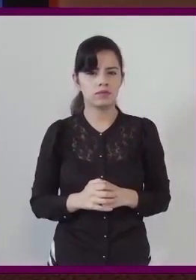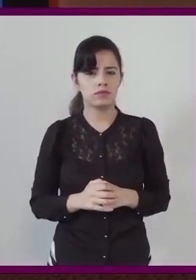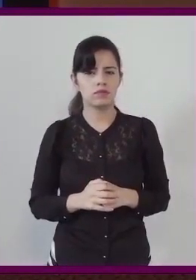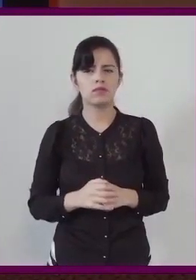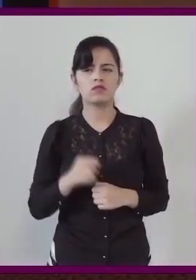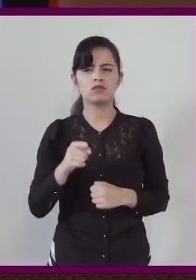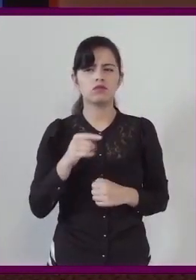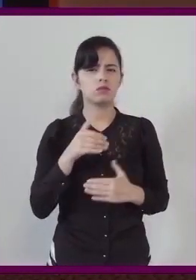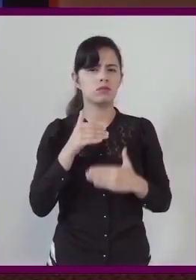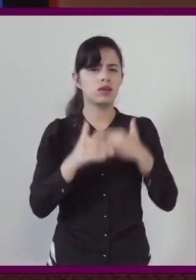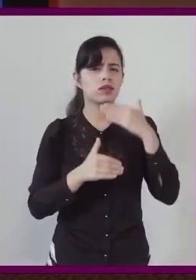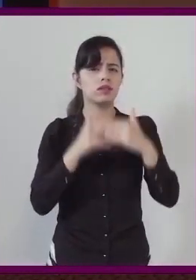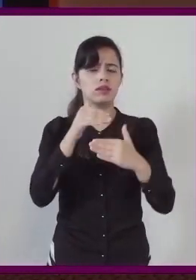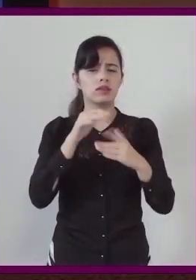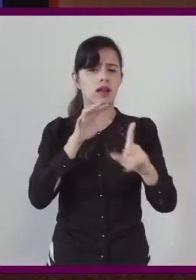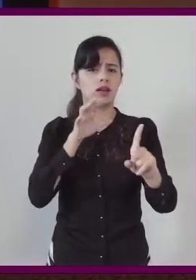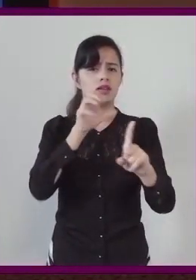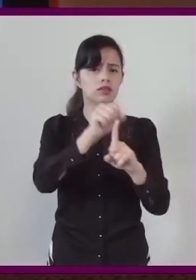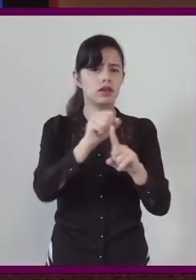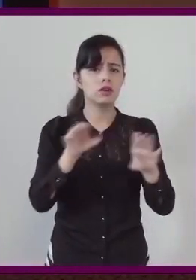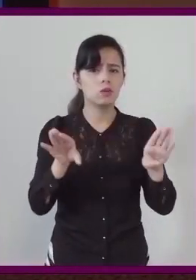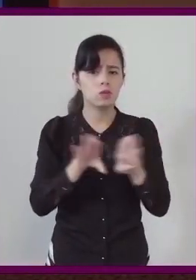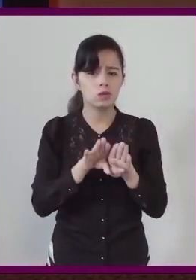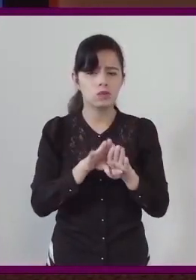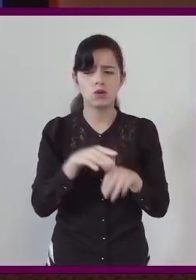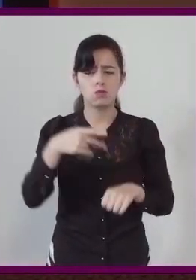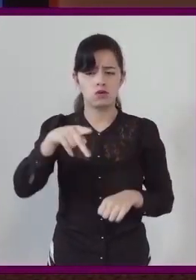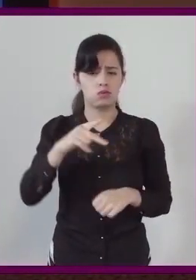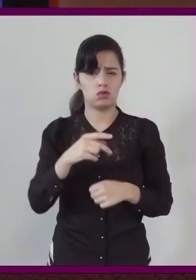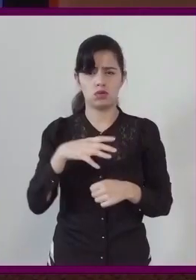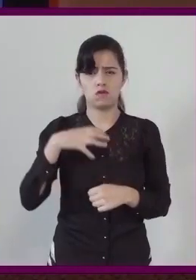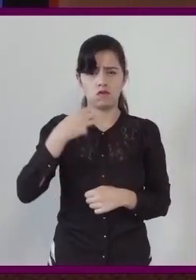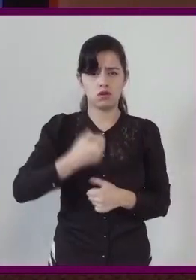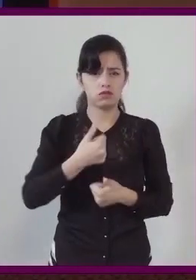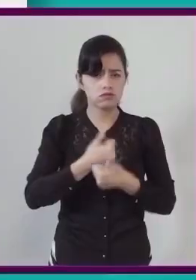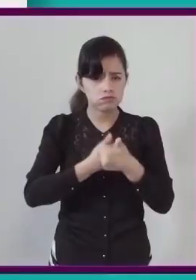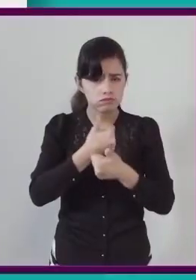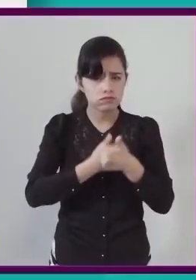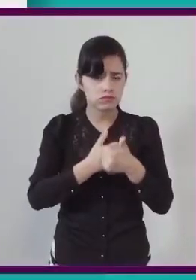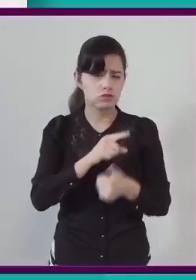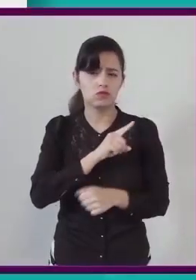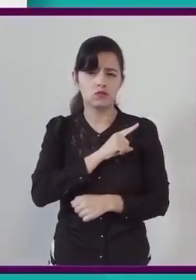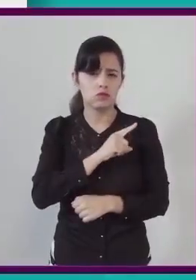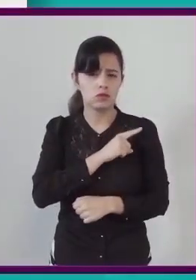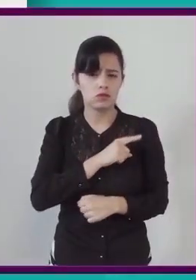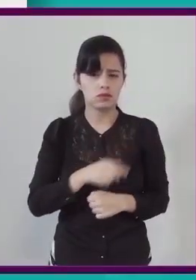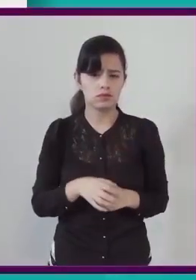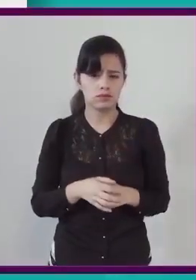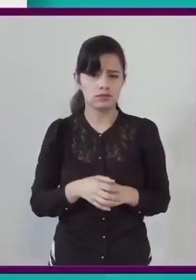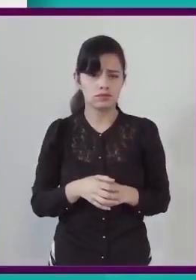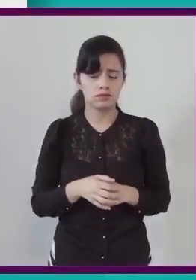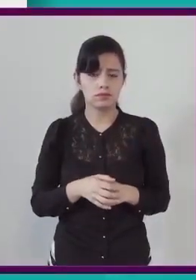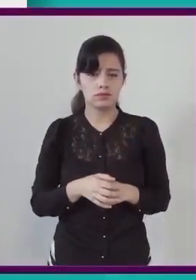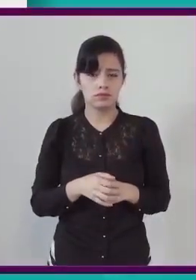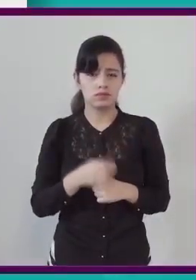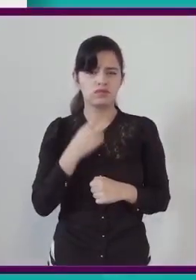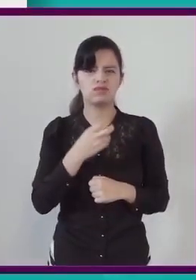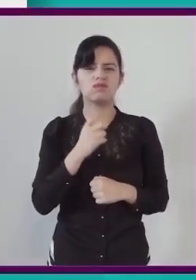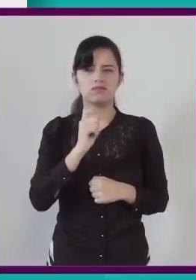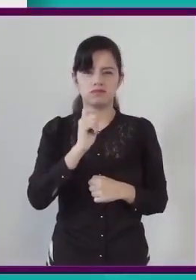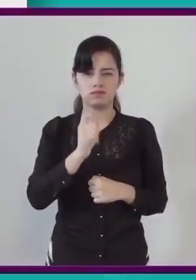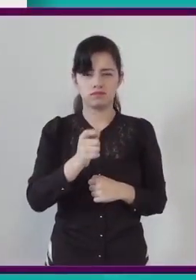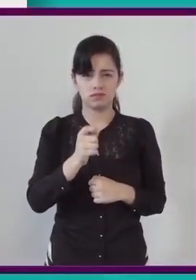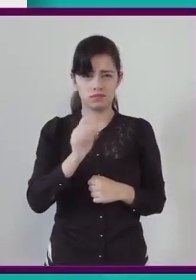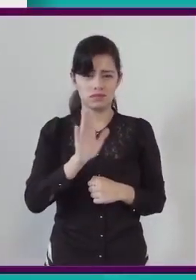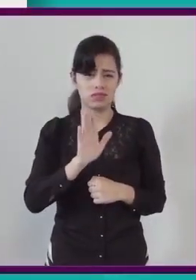donde estamos solamente por nuestro esfuerzo, ¿no? Y me parece que eso obscurece el